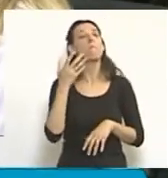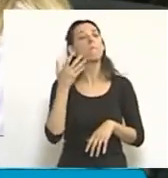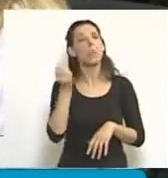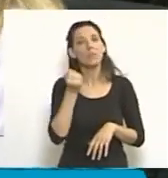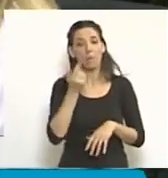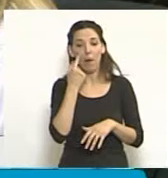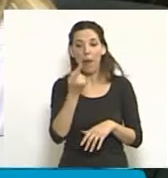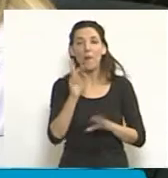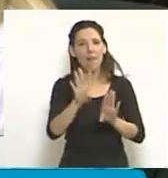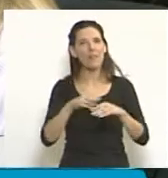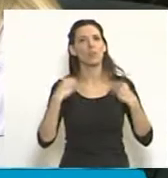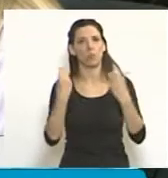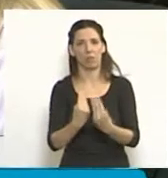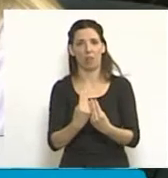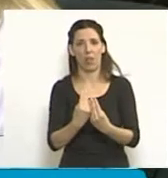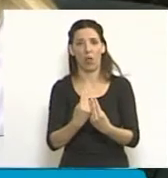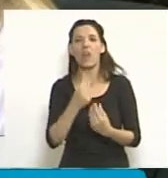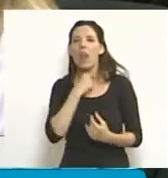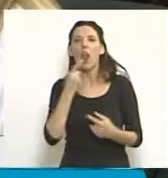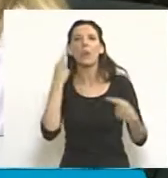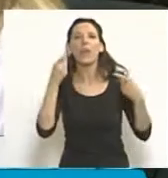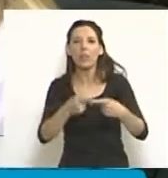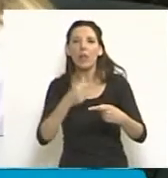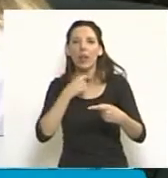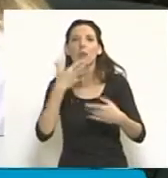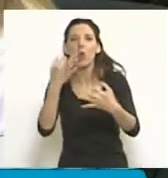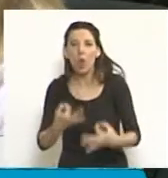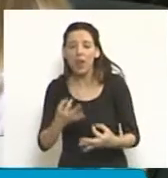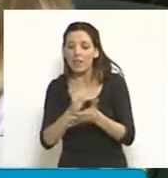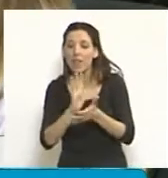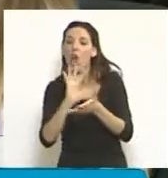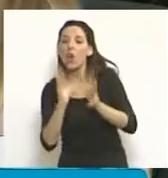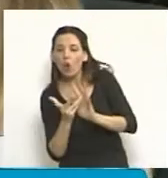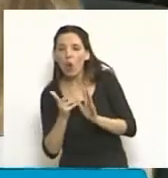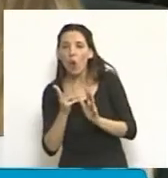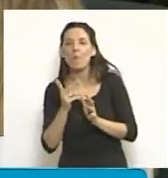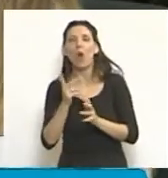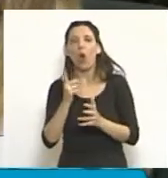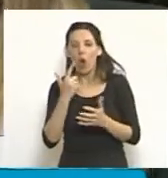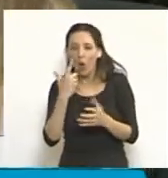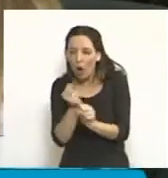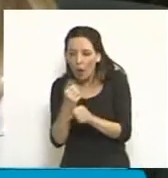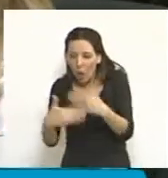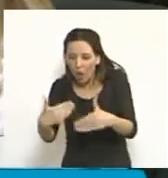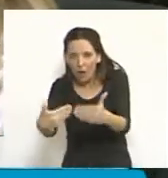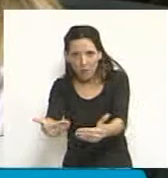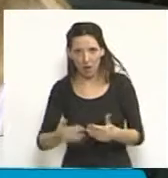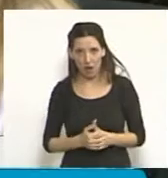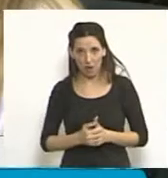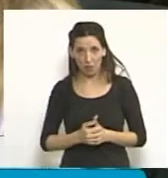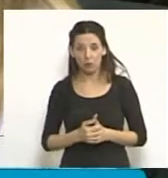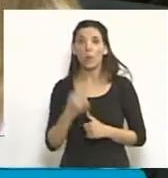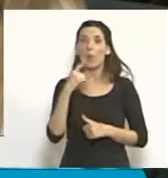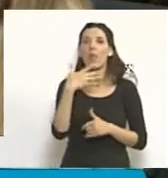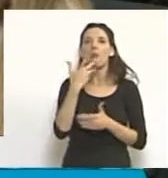resultado que se pretende obtener es la implementación. Cuando hablamos de implementación, volvemos a hablar de